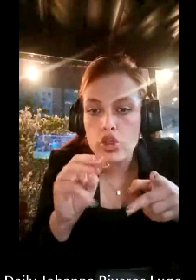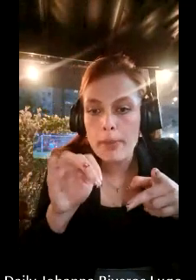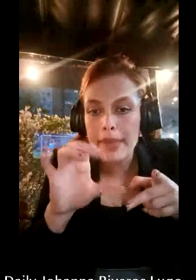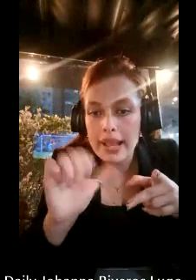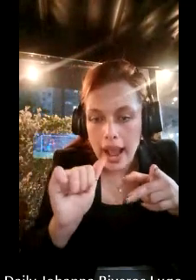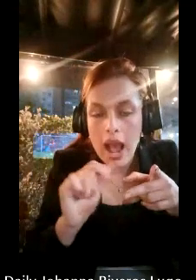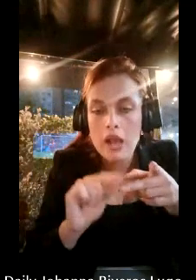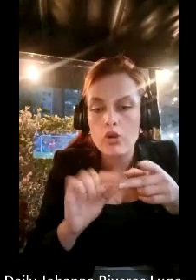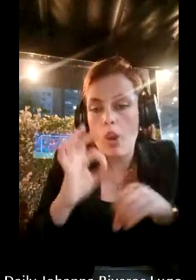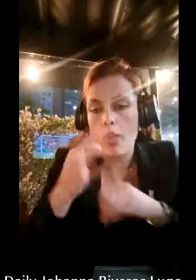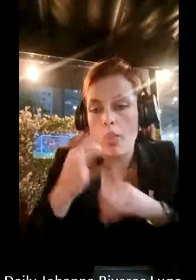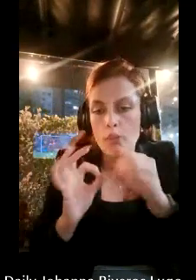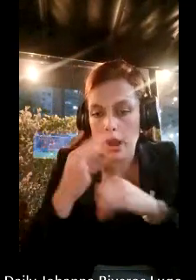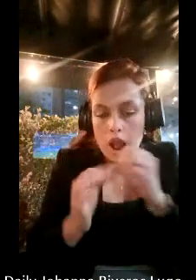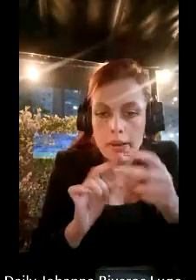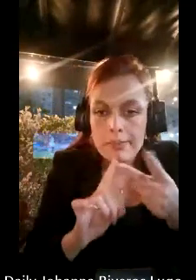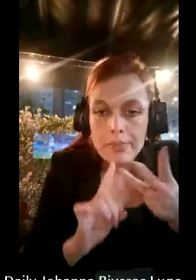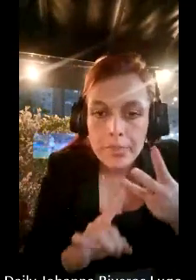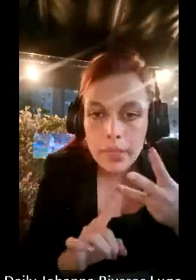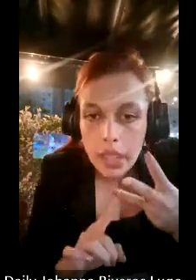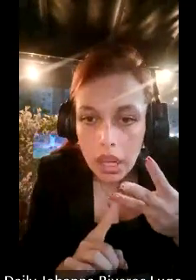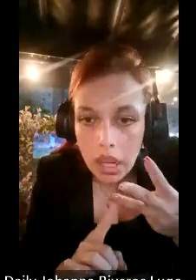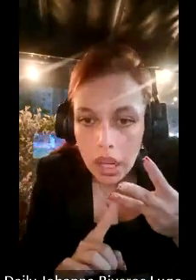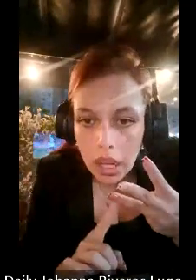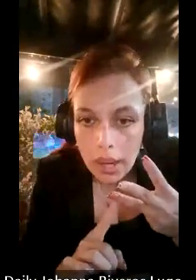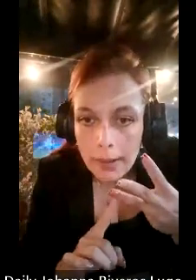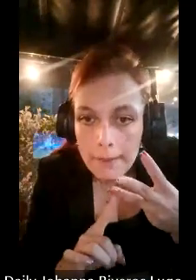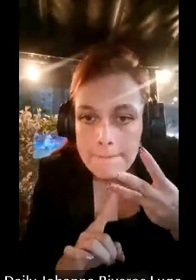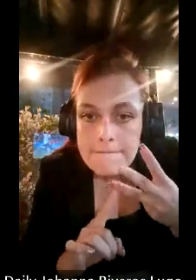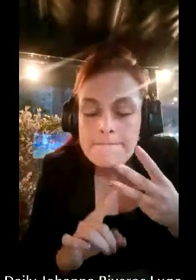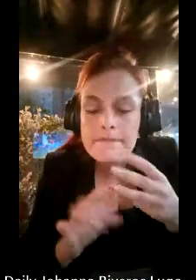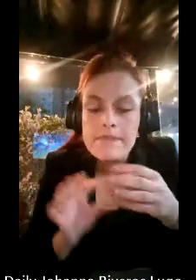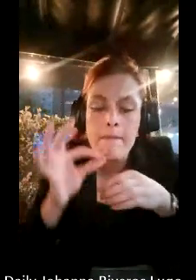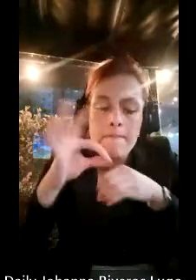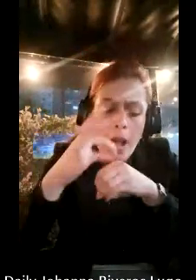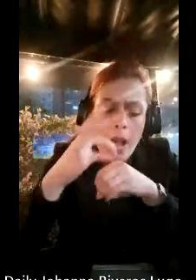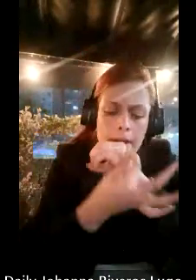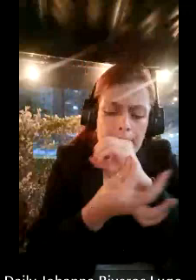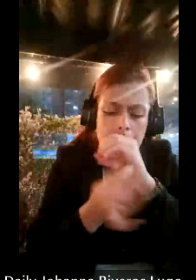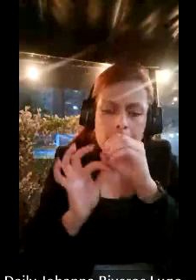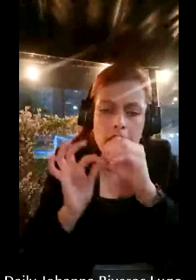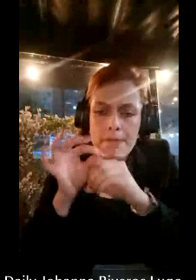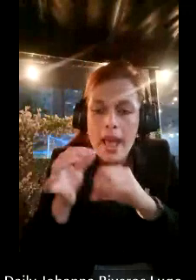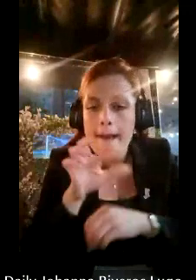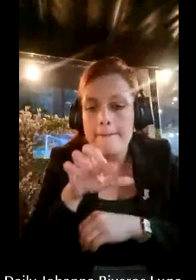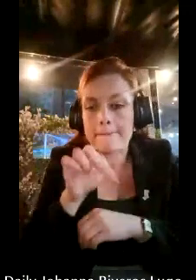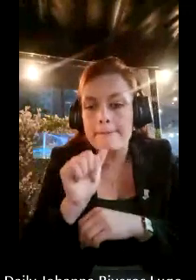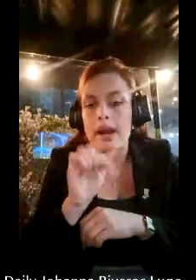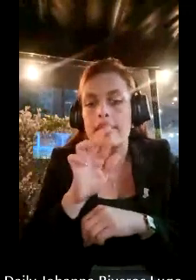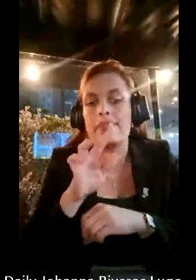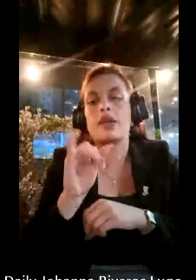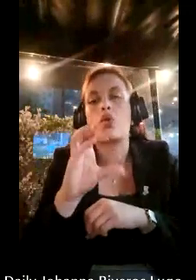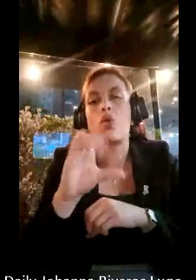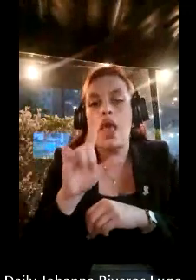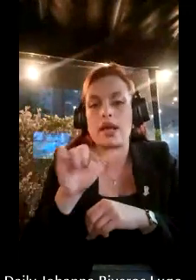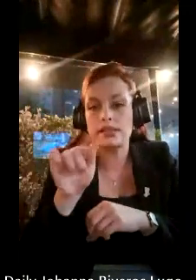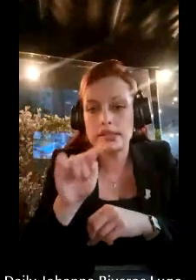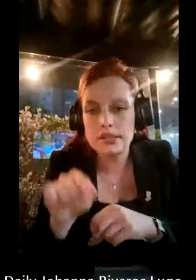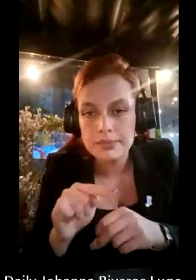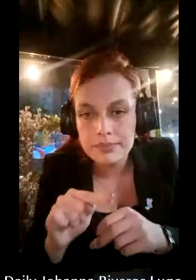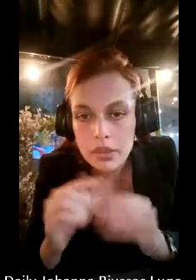la física nuclear, la física atómica, la física de partículas, la relatividad y